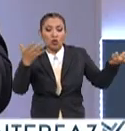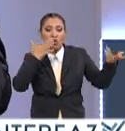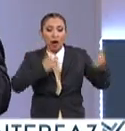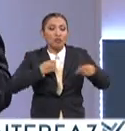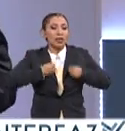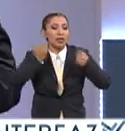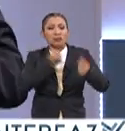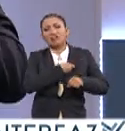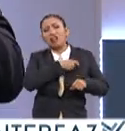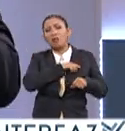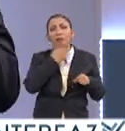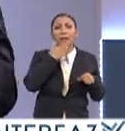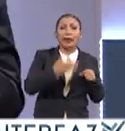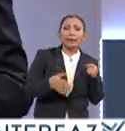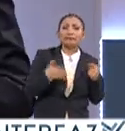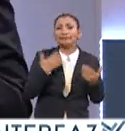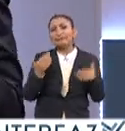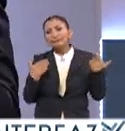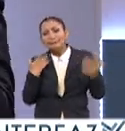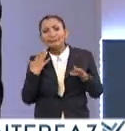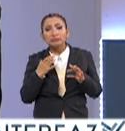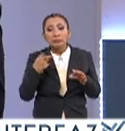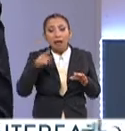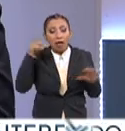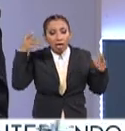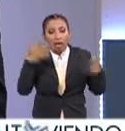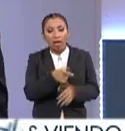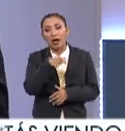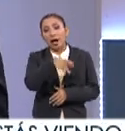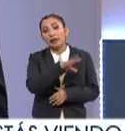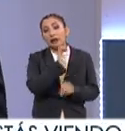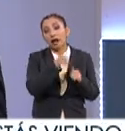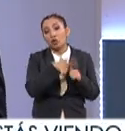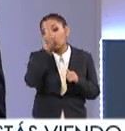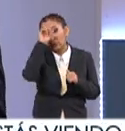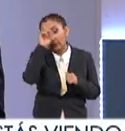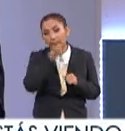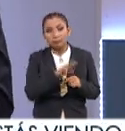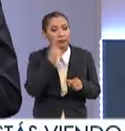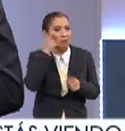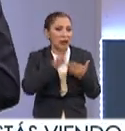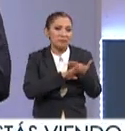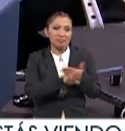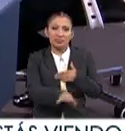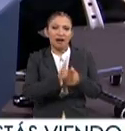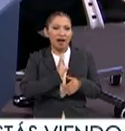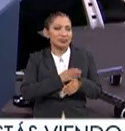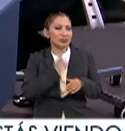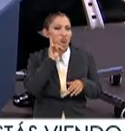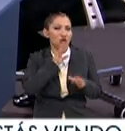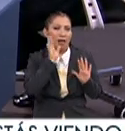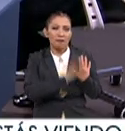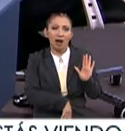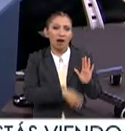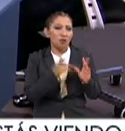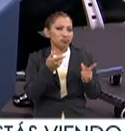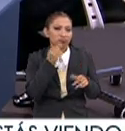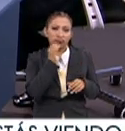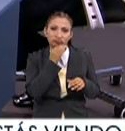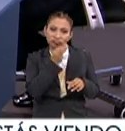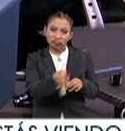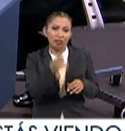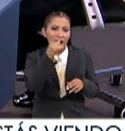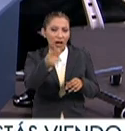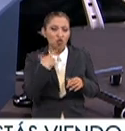Puedes llevar una vida muy sana, muy estable, pero también supongo que debe haber algunas recomendaciones. Bueno, la prevención en el cáncer cervicuterino es